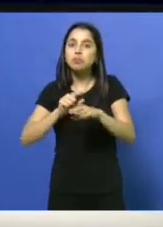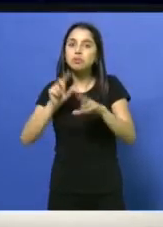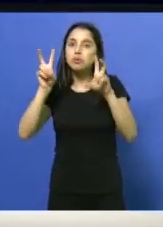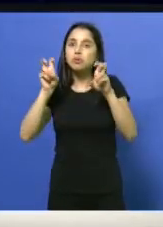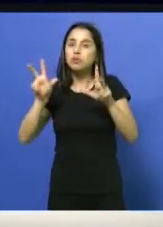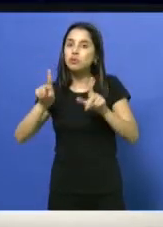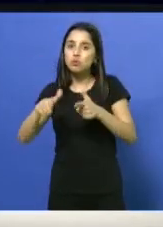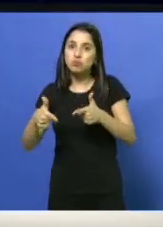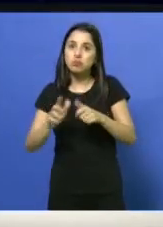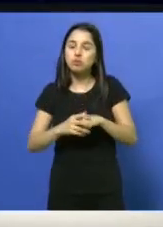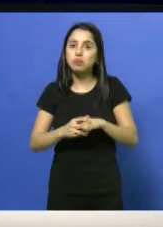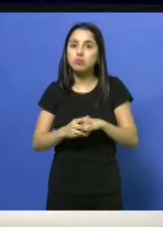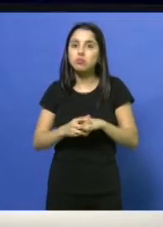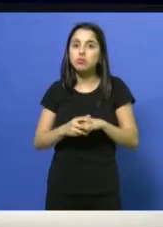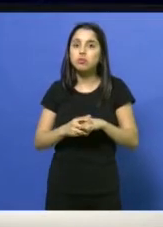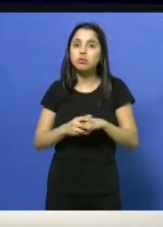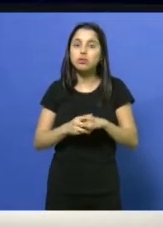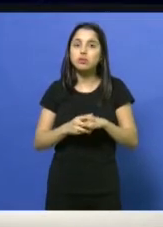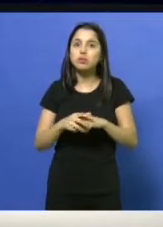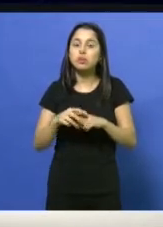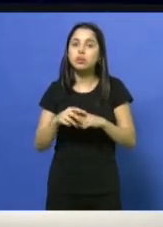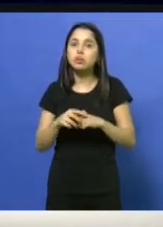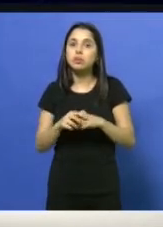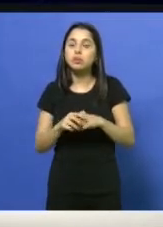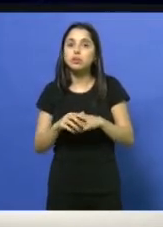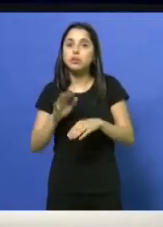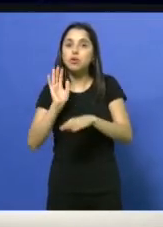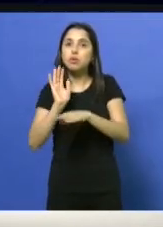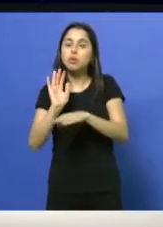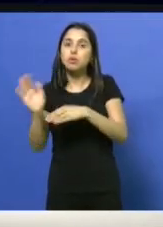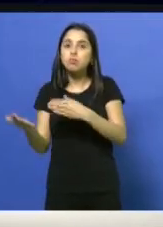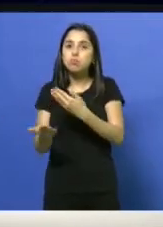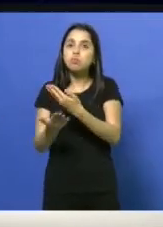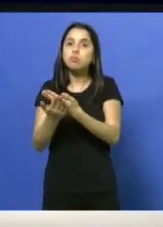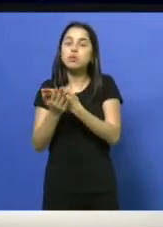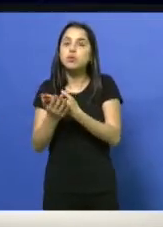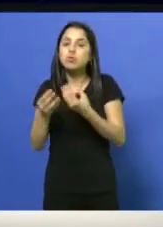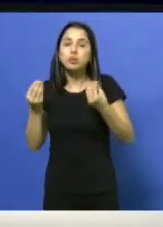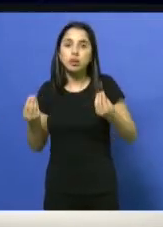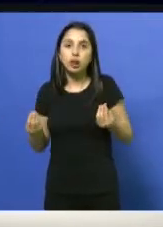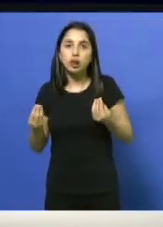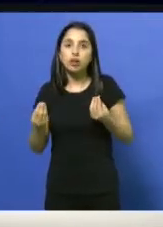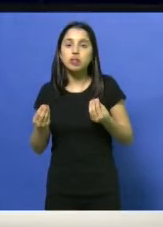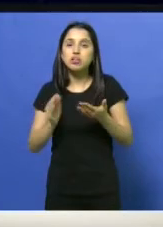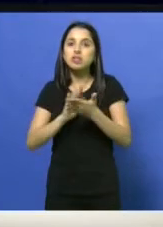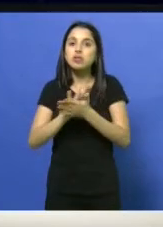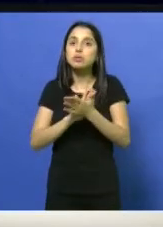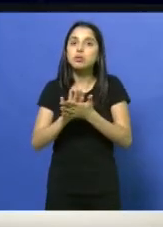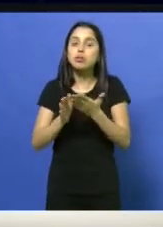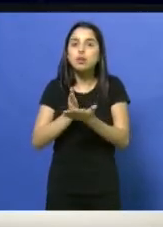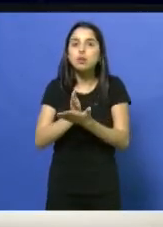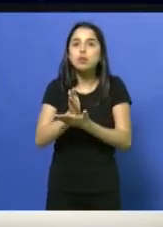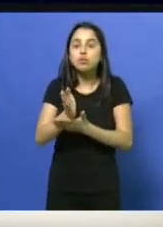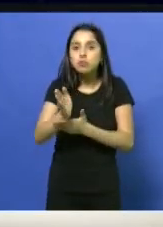clínicas tendrán cada uno su respaldo para poder soportar esta situación. Pero si esto continúa, de la misma manera